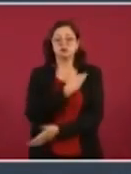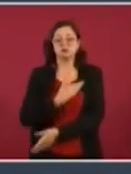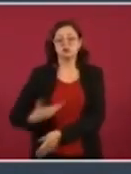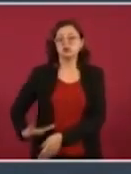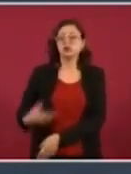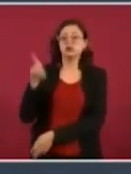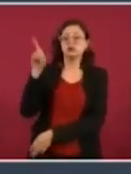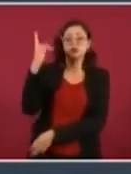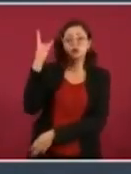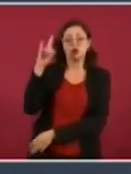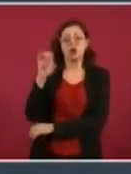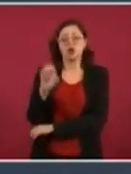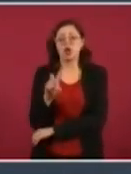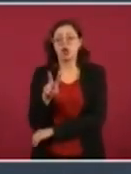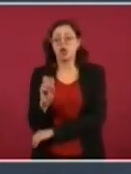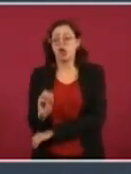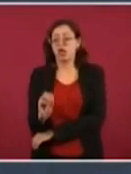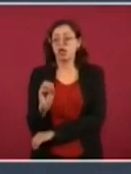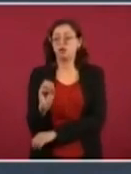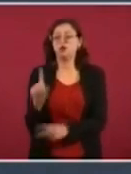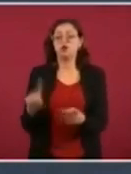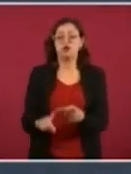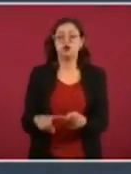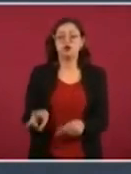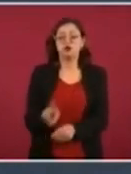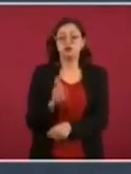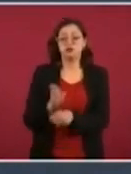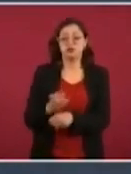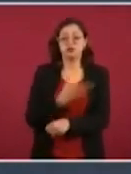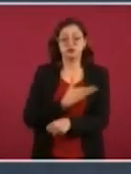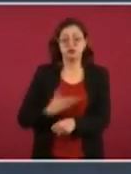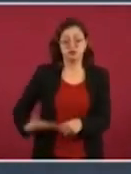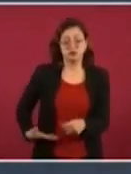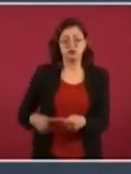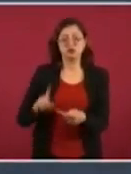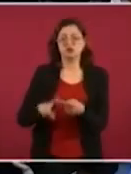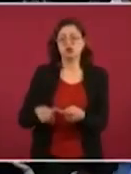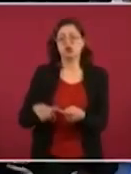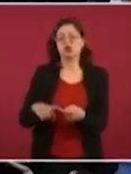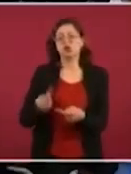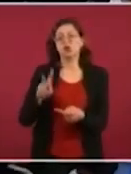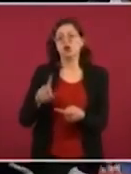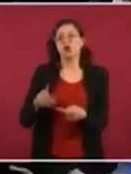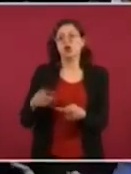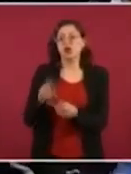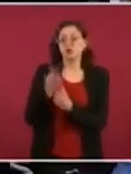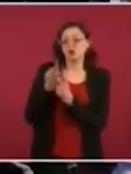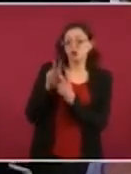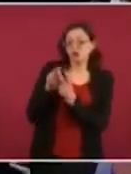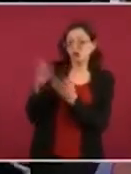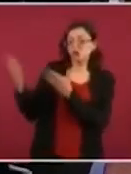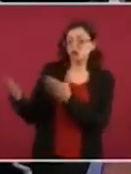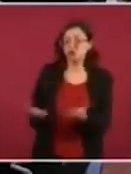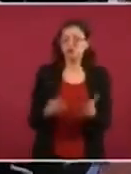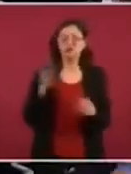Evo Morales, y a su vicepresidente, Álvaro García Linera.